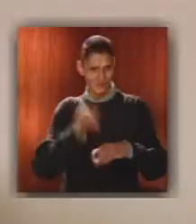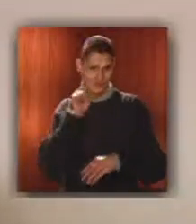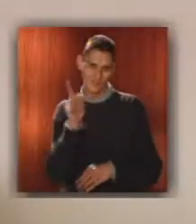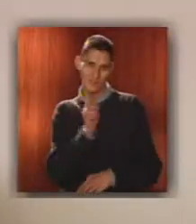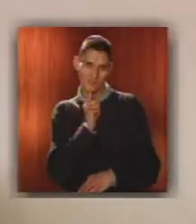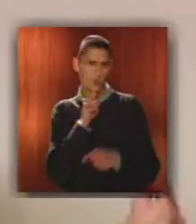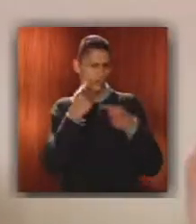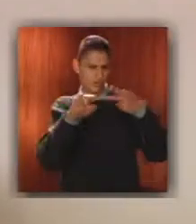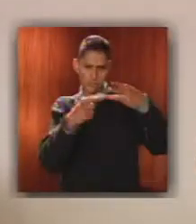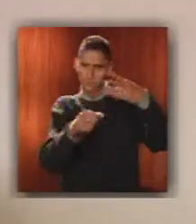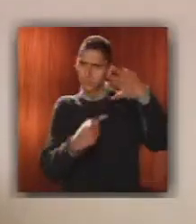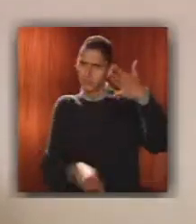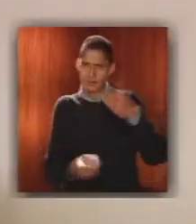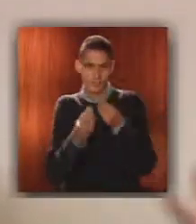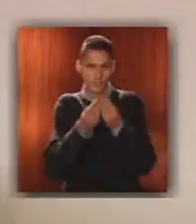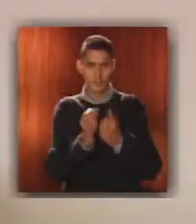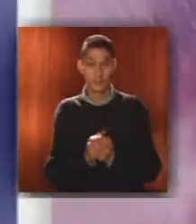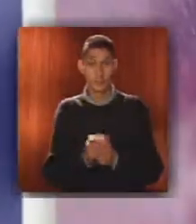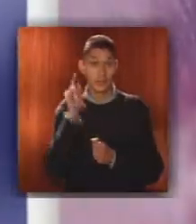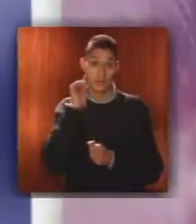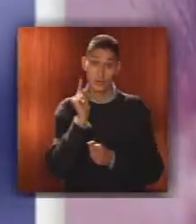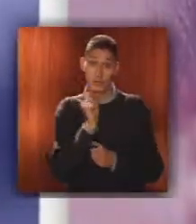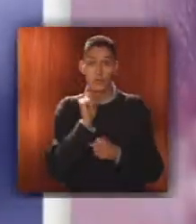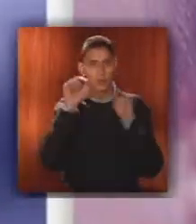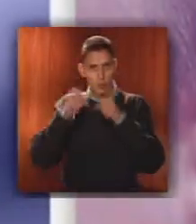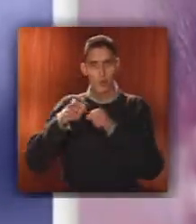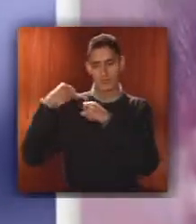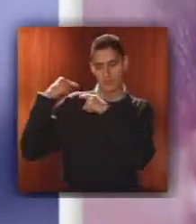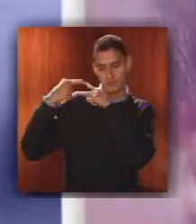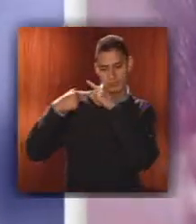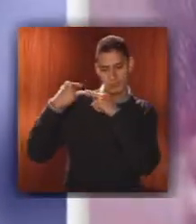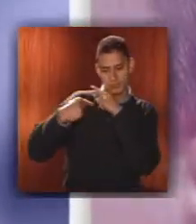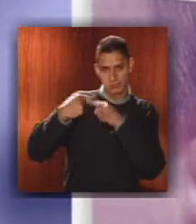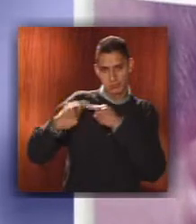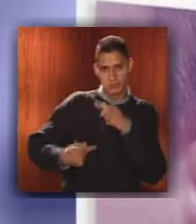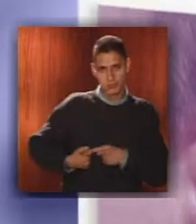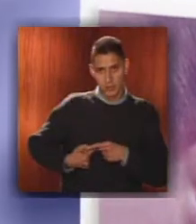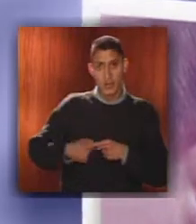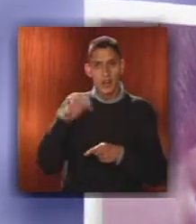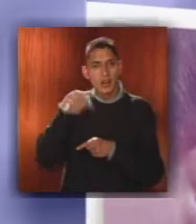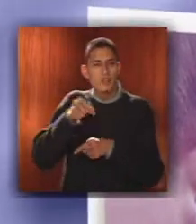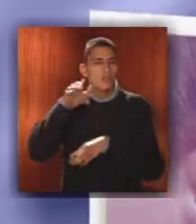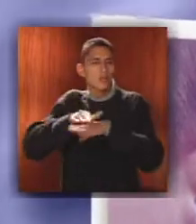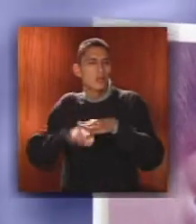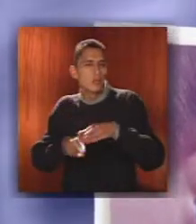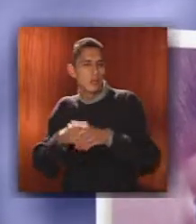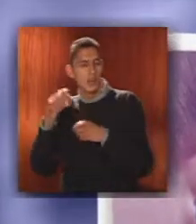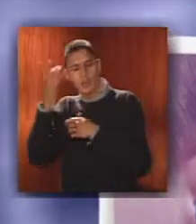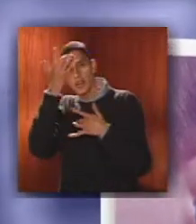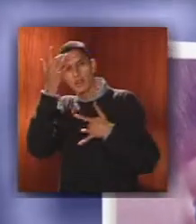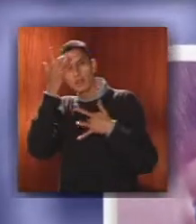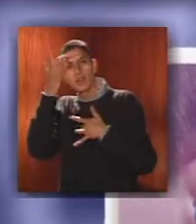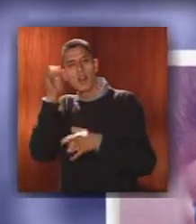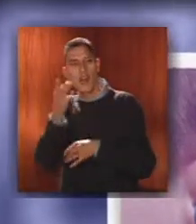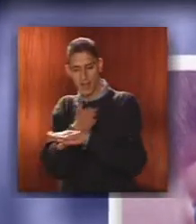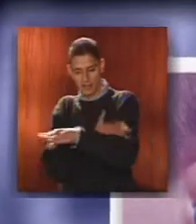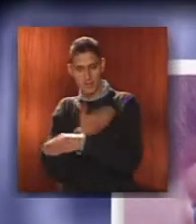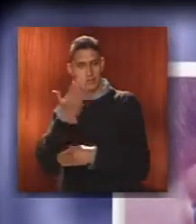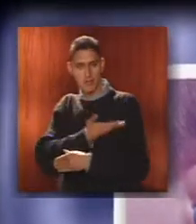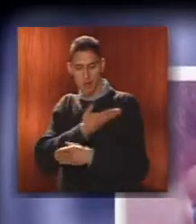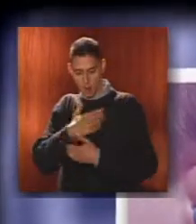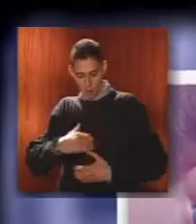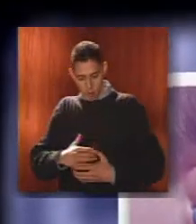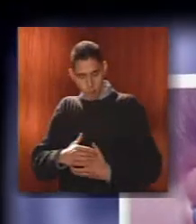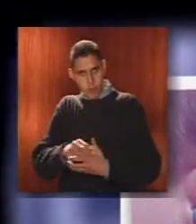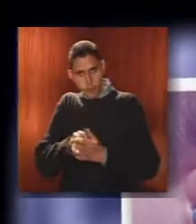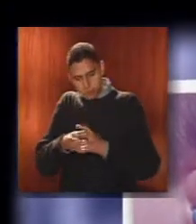Las causas de la sordera son muchas. La sordera puede ser genética, producida por una enfermedad sufrida durante